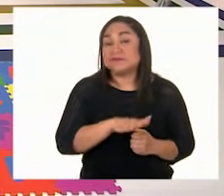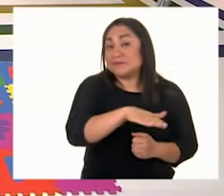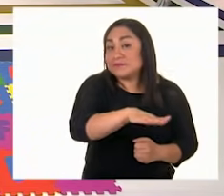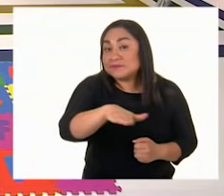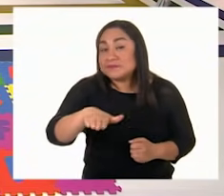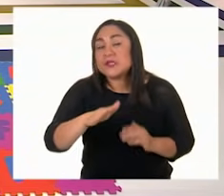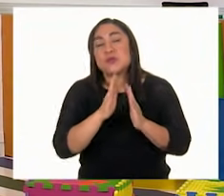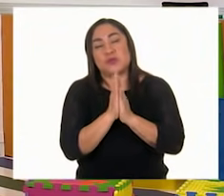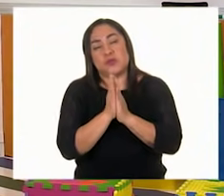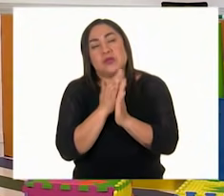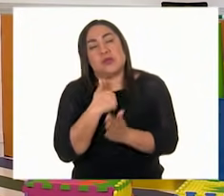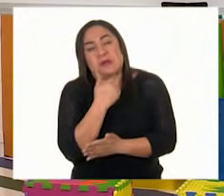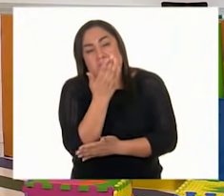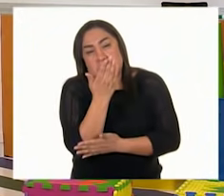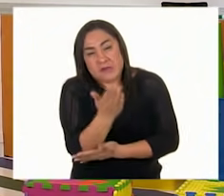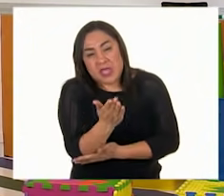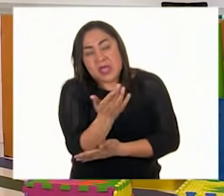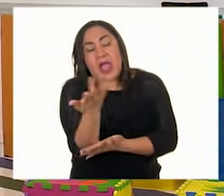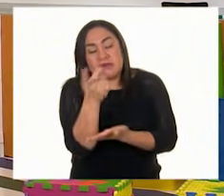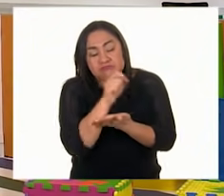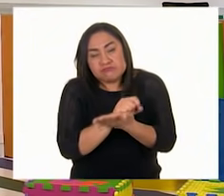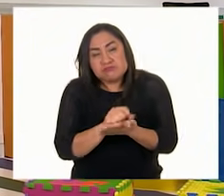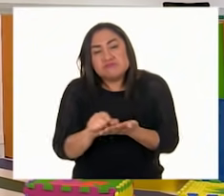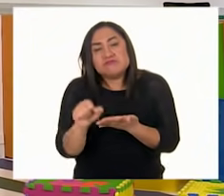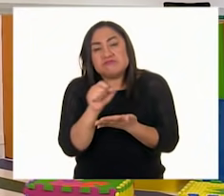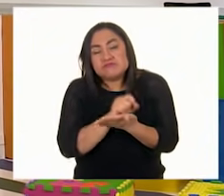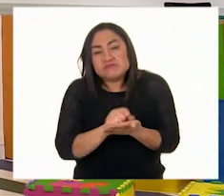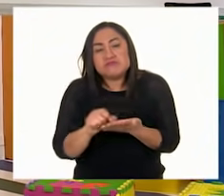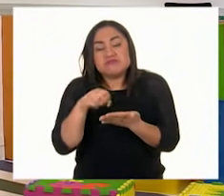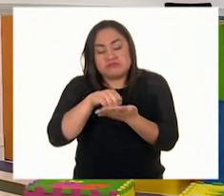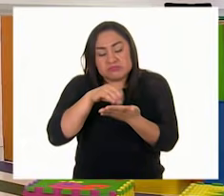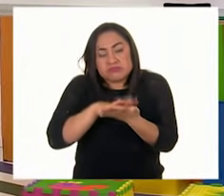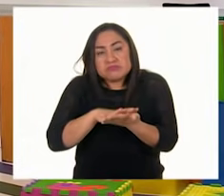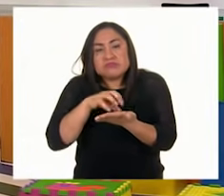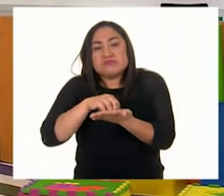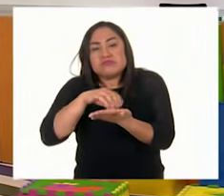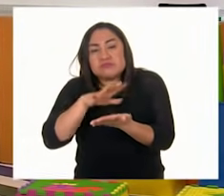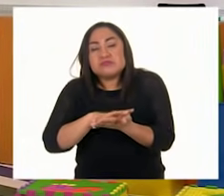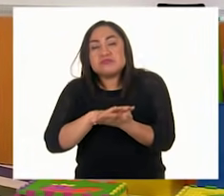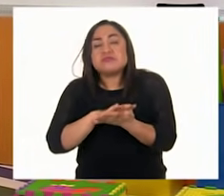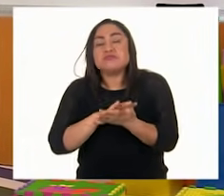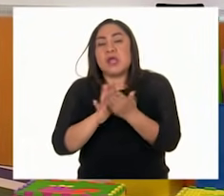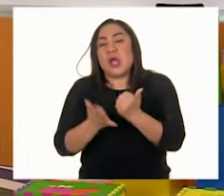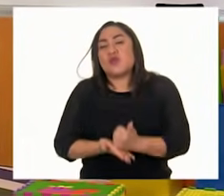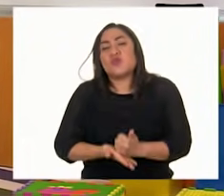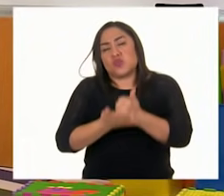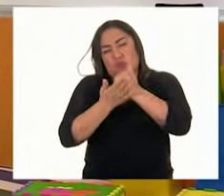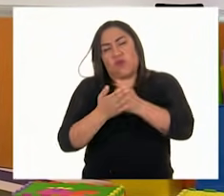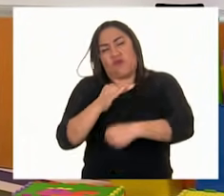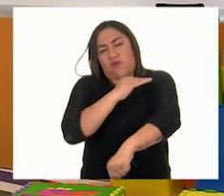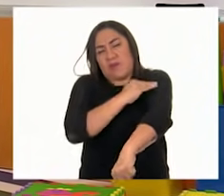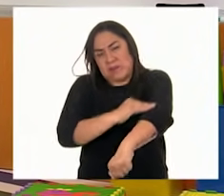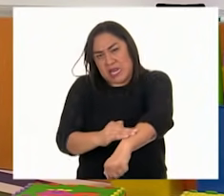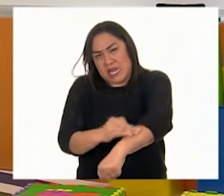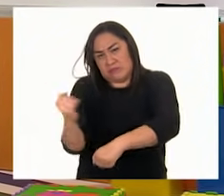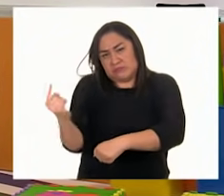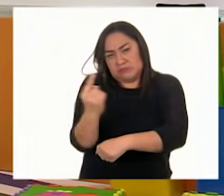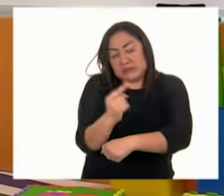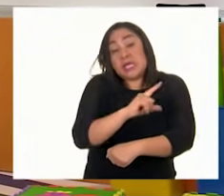les pido que vayan escribiendo, haciendo anotaciones con ayuda de algún familiar y nos